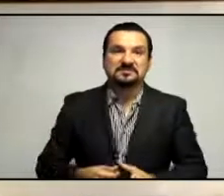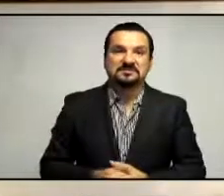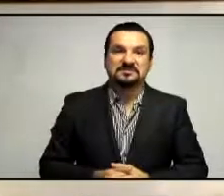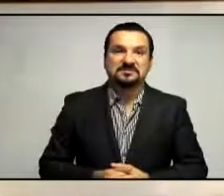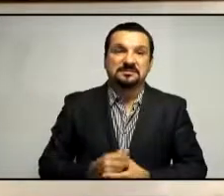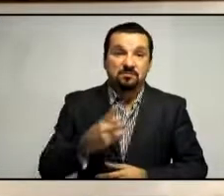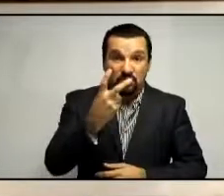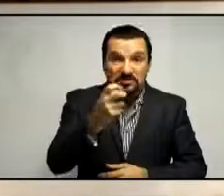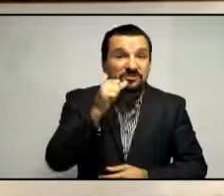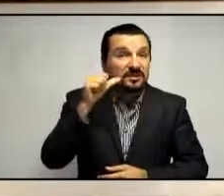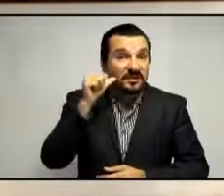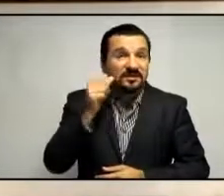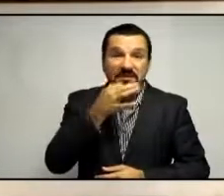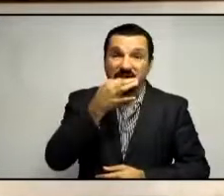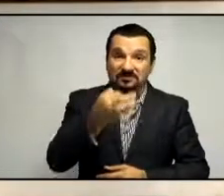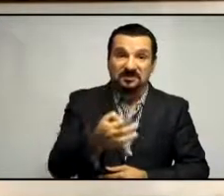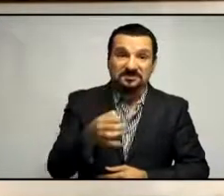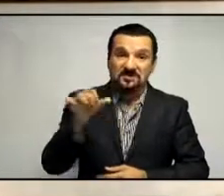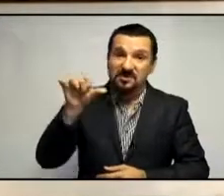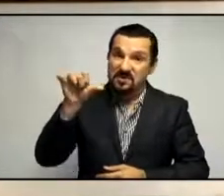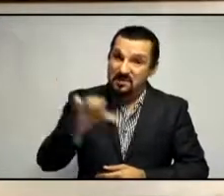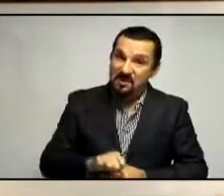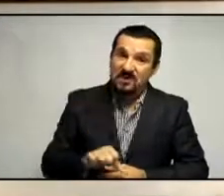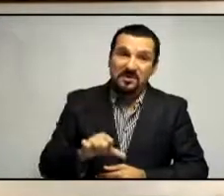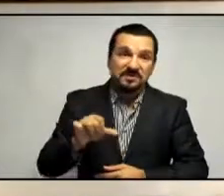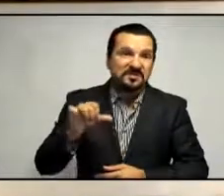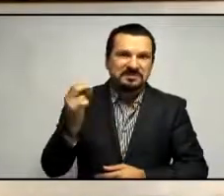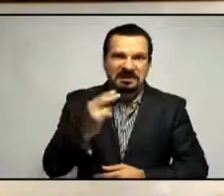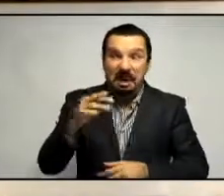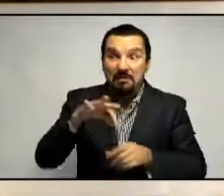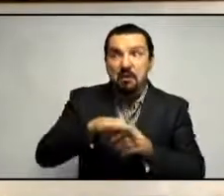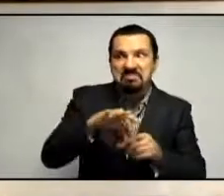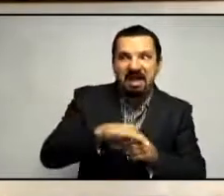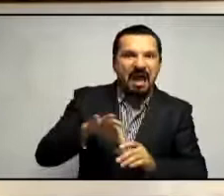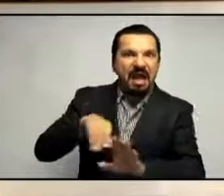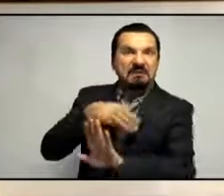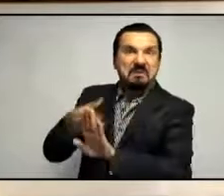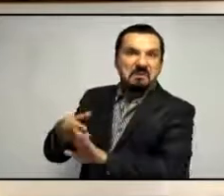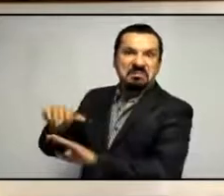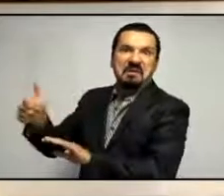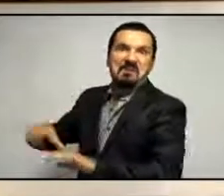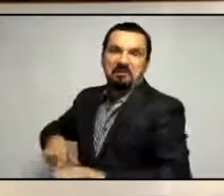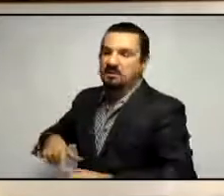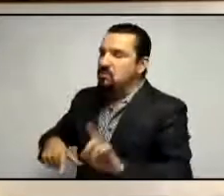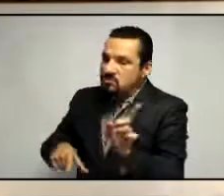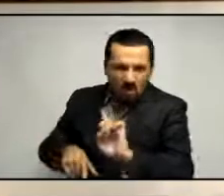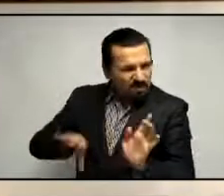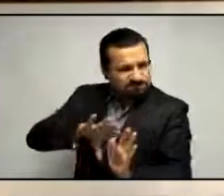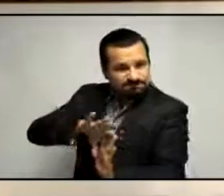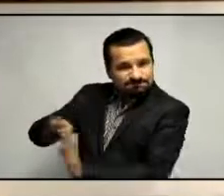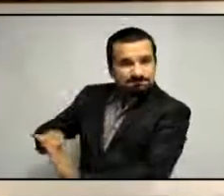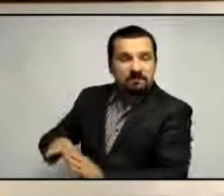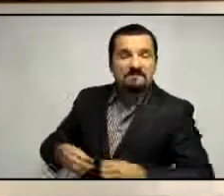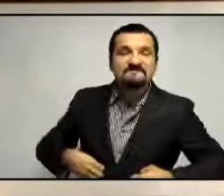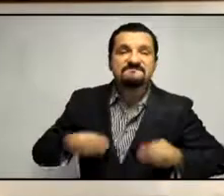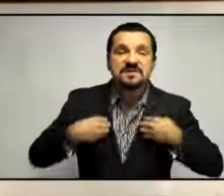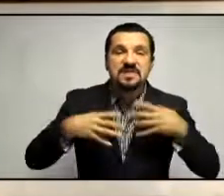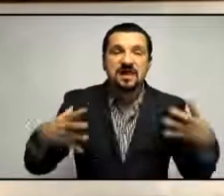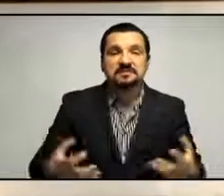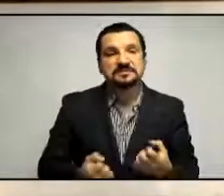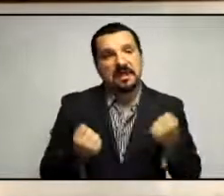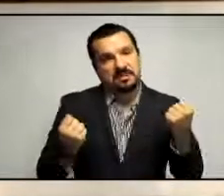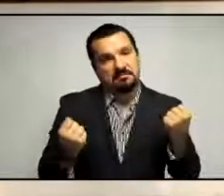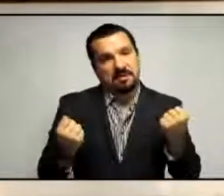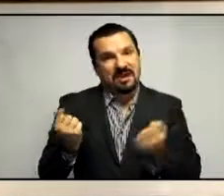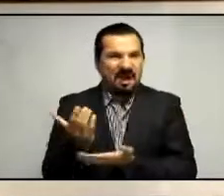Por eso ayer te dije, hoy no se trata de ganar votos, se trata de salvar vidas. Aparte,